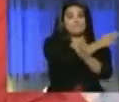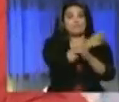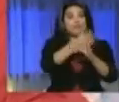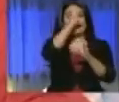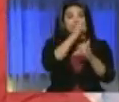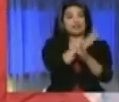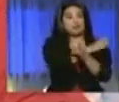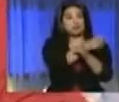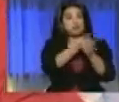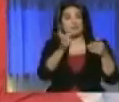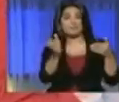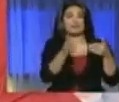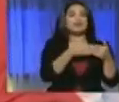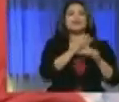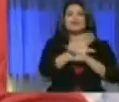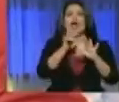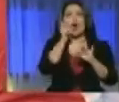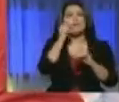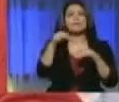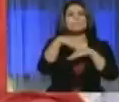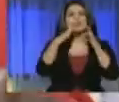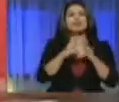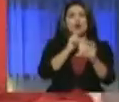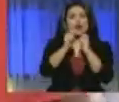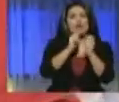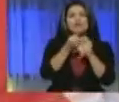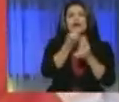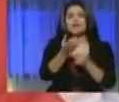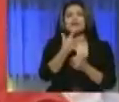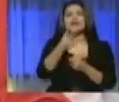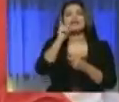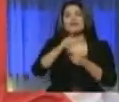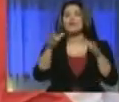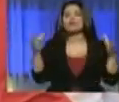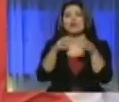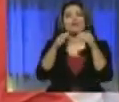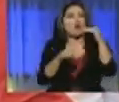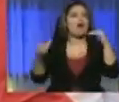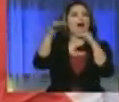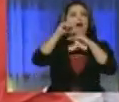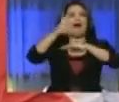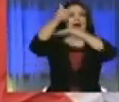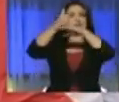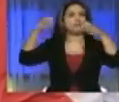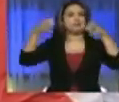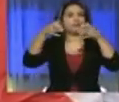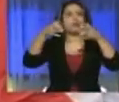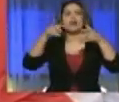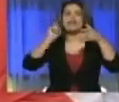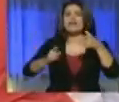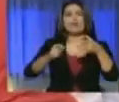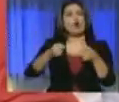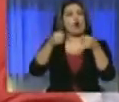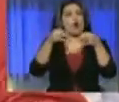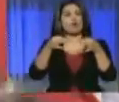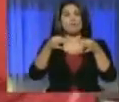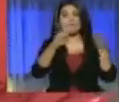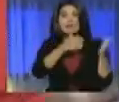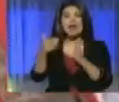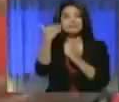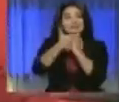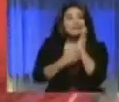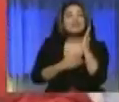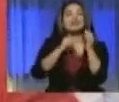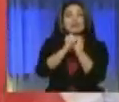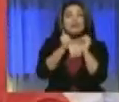Maldonado en rueda de prensa lo dijo, de que nosotros tenemos que hacer una reunión de alto nivel y consolidar todo lo que es el deporte nacional, presidente, y